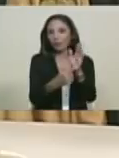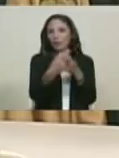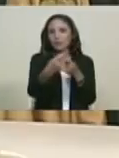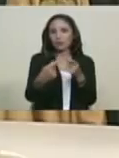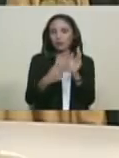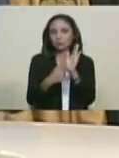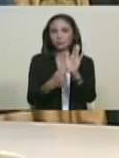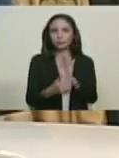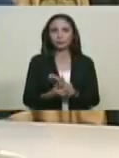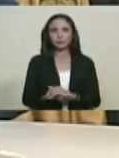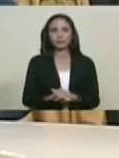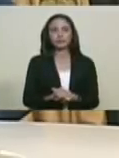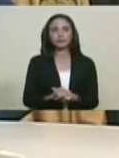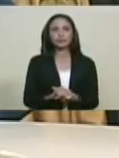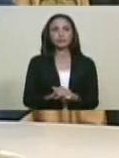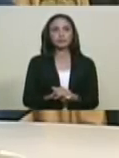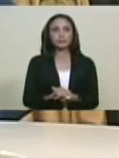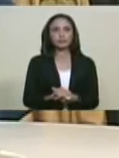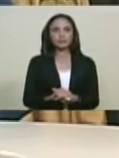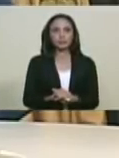puedo anunciar